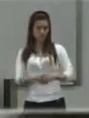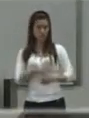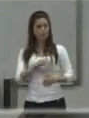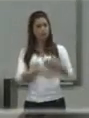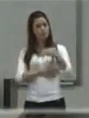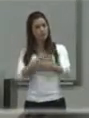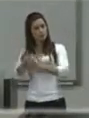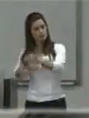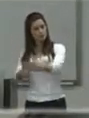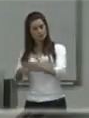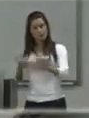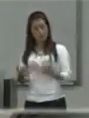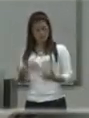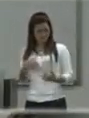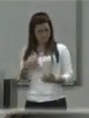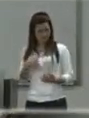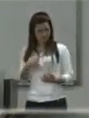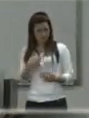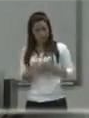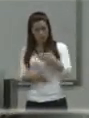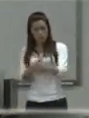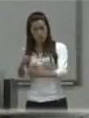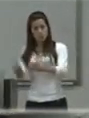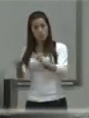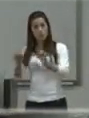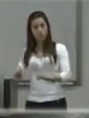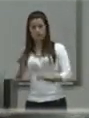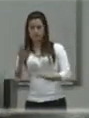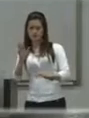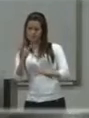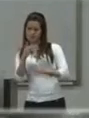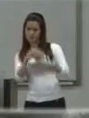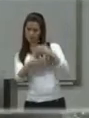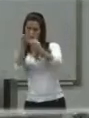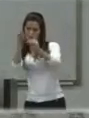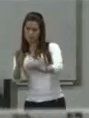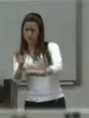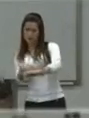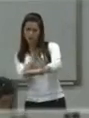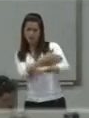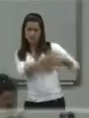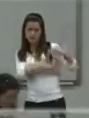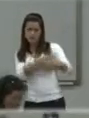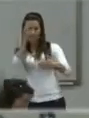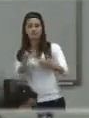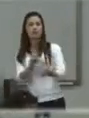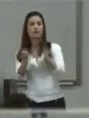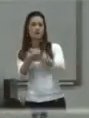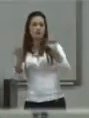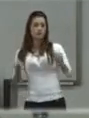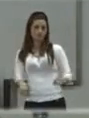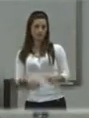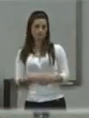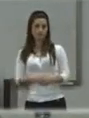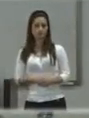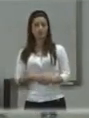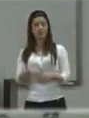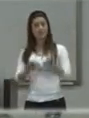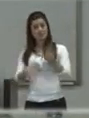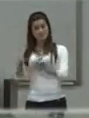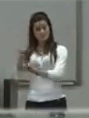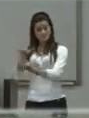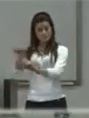procesos en los que nosotros estamos haciendo se puede revisar y se puede reversar también Sí entonces algunos de los casos que